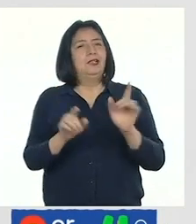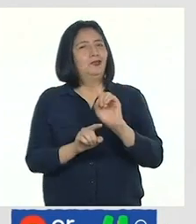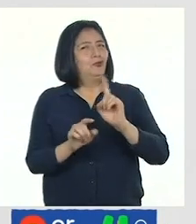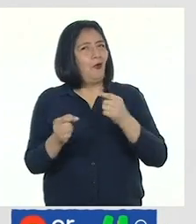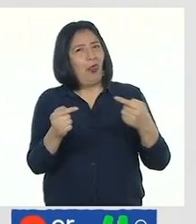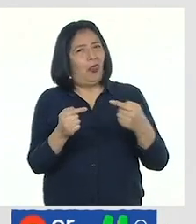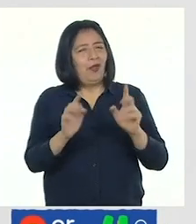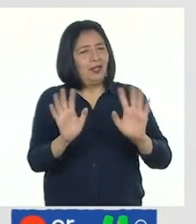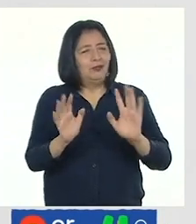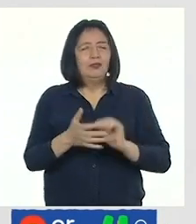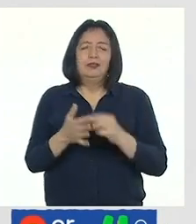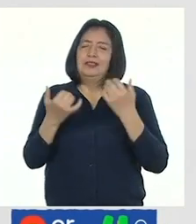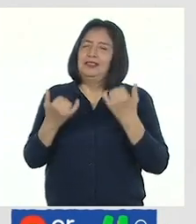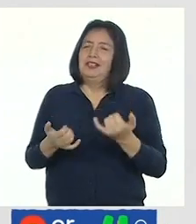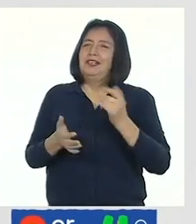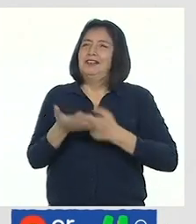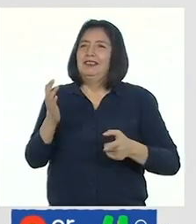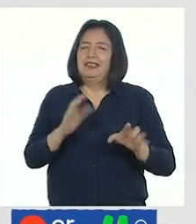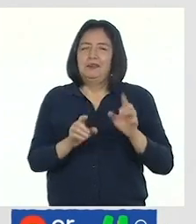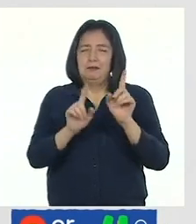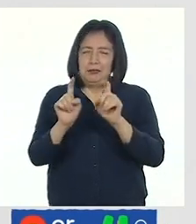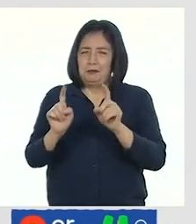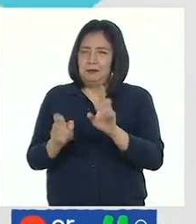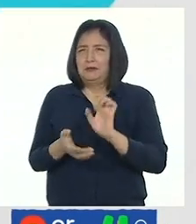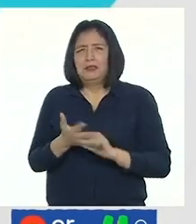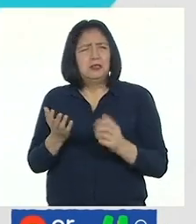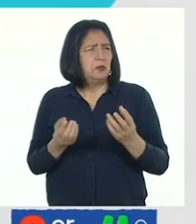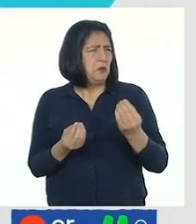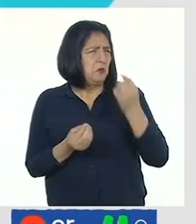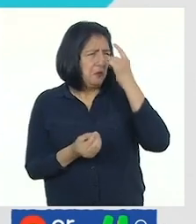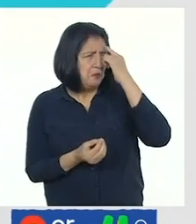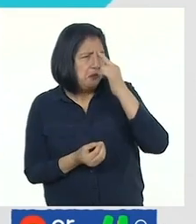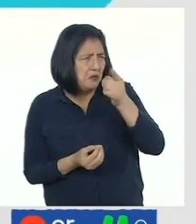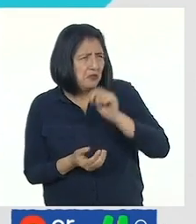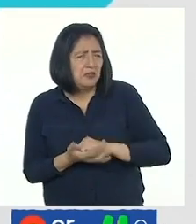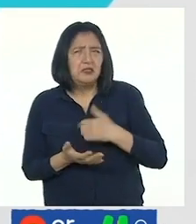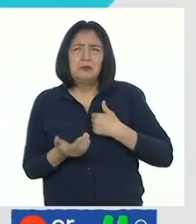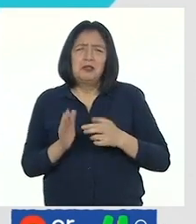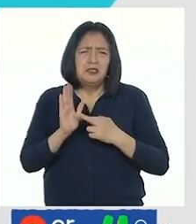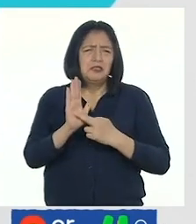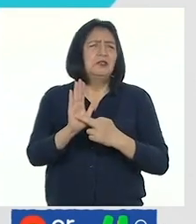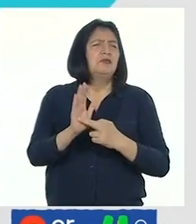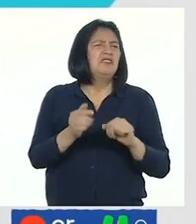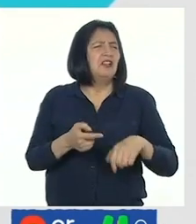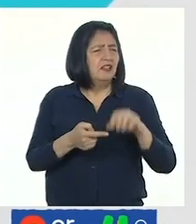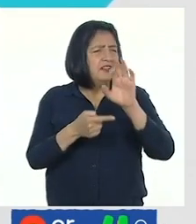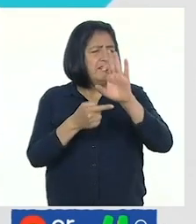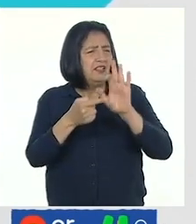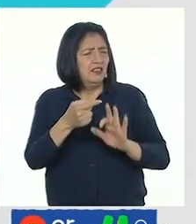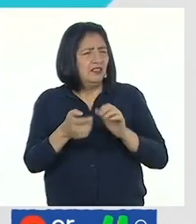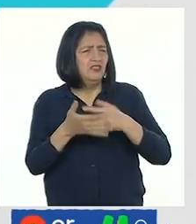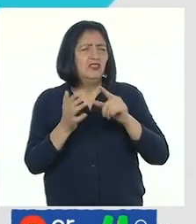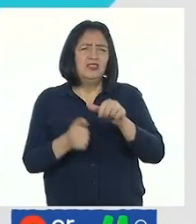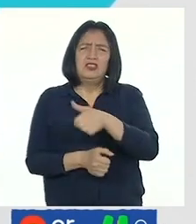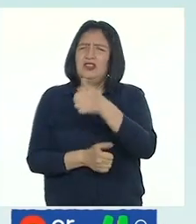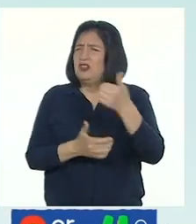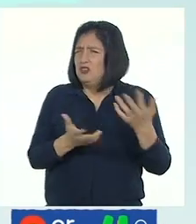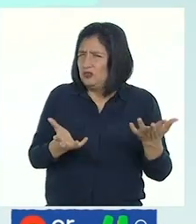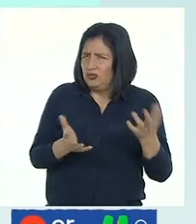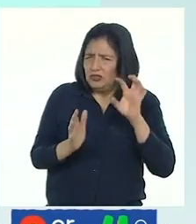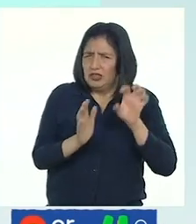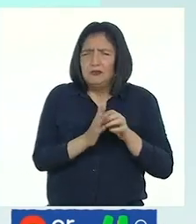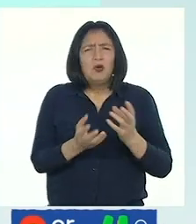de pelearse y ahora están haciendo preguntas. ¿Cómo creen que puedan representar fracciones en otras